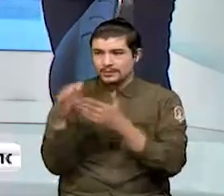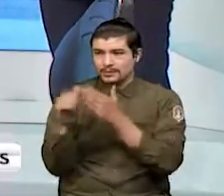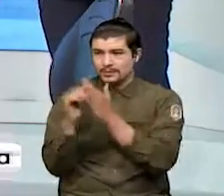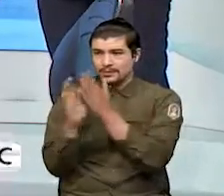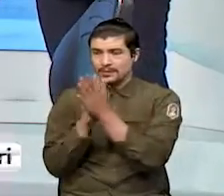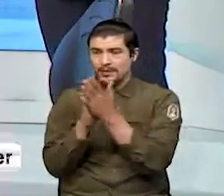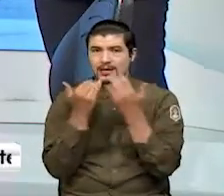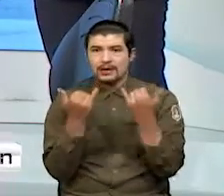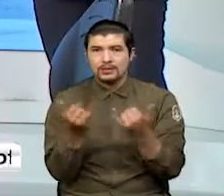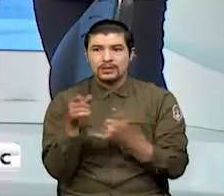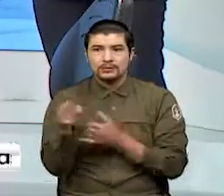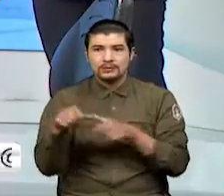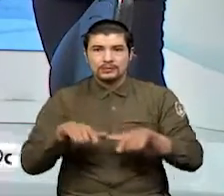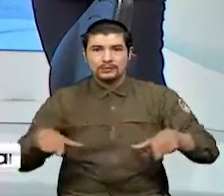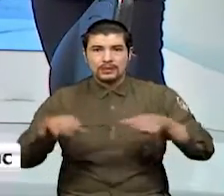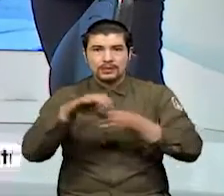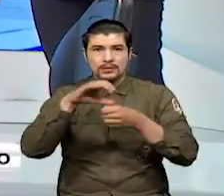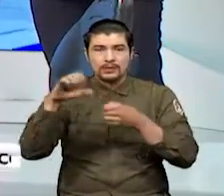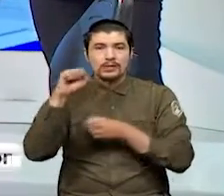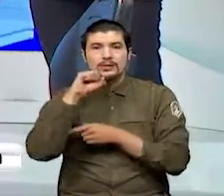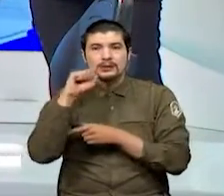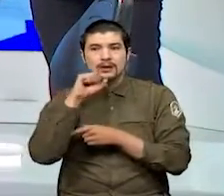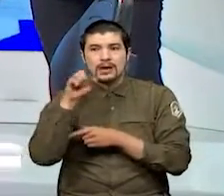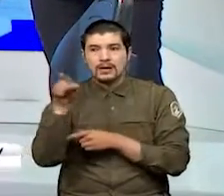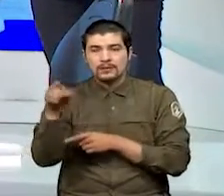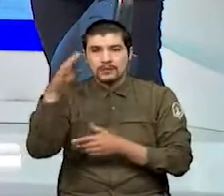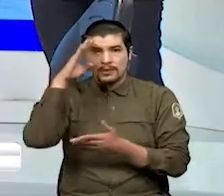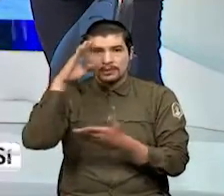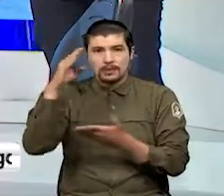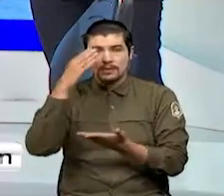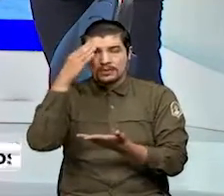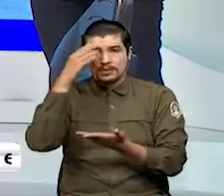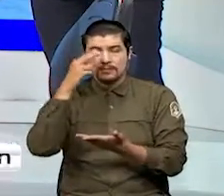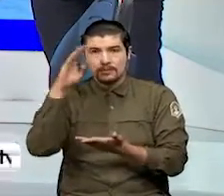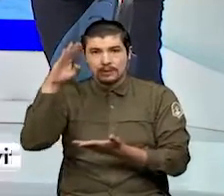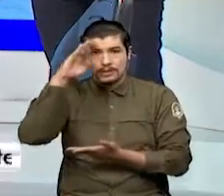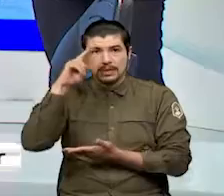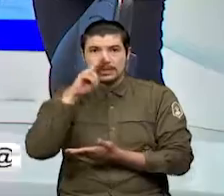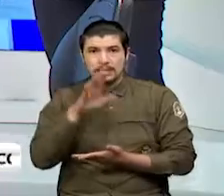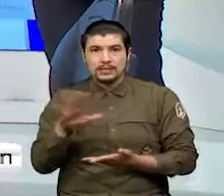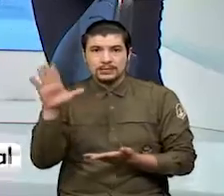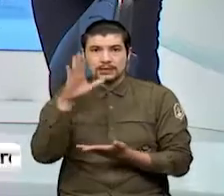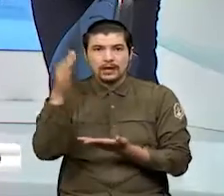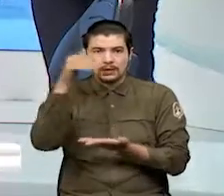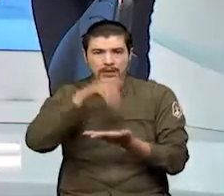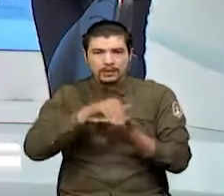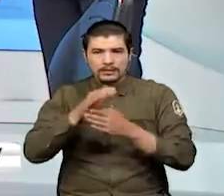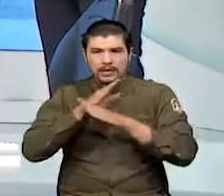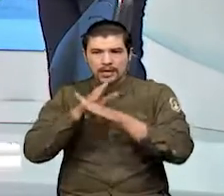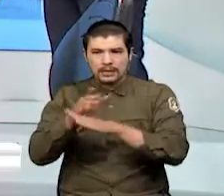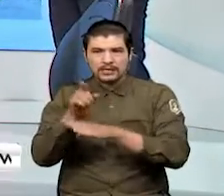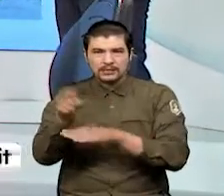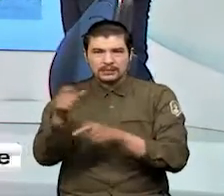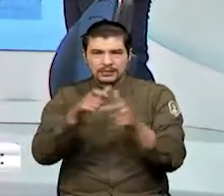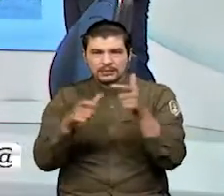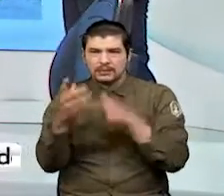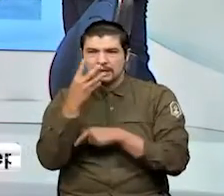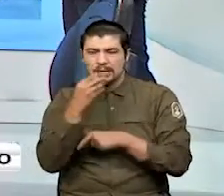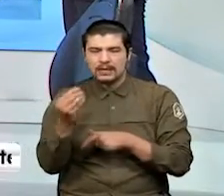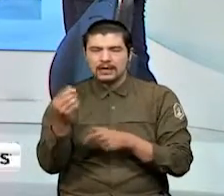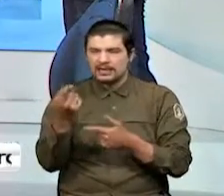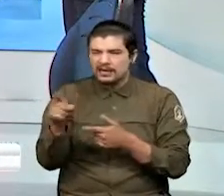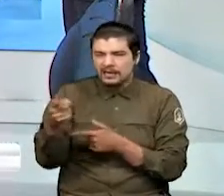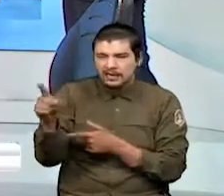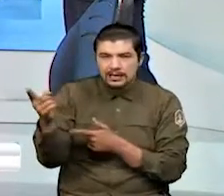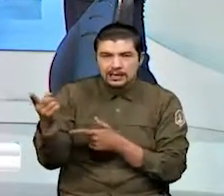Nos vamos ahora al puerto petrolero de Colombia. Allí las autoridades dieron un nuevo golpe a la delincuencia. ¿De qué se trata? Le preguntamos a esta hora a nuestra